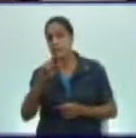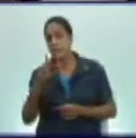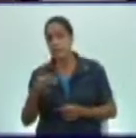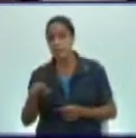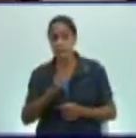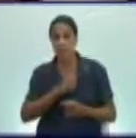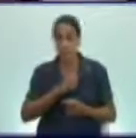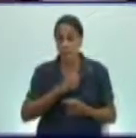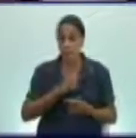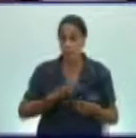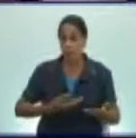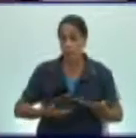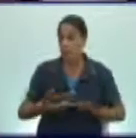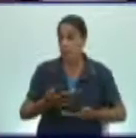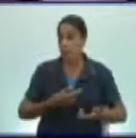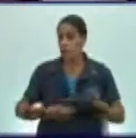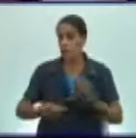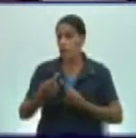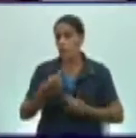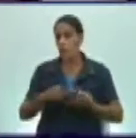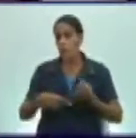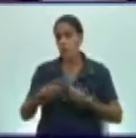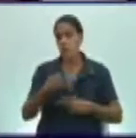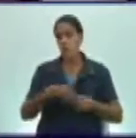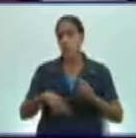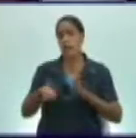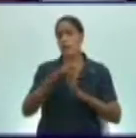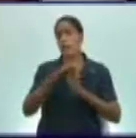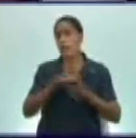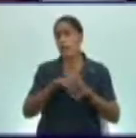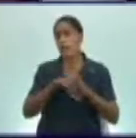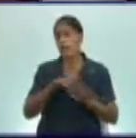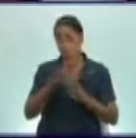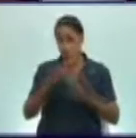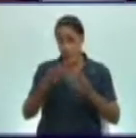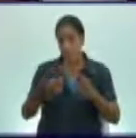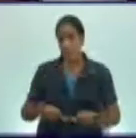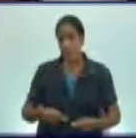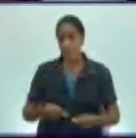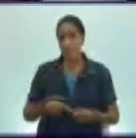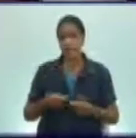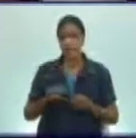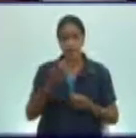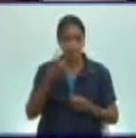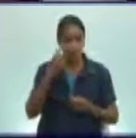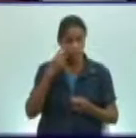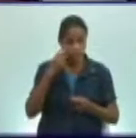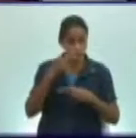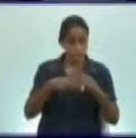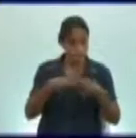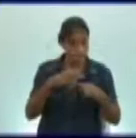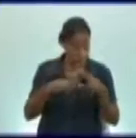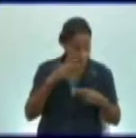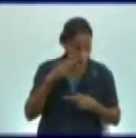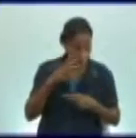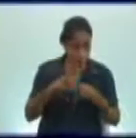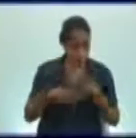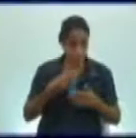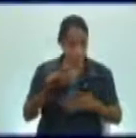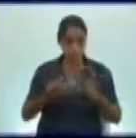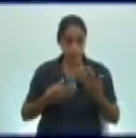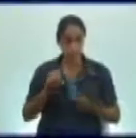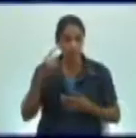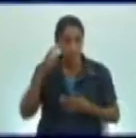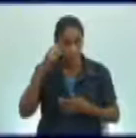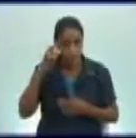con ustedes algunas medidas que ustedes deben tomar a la hora de realizar esta actividad práctica. Deben tener en